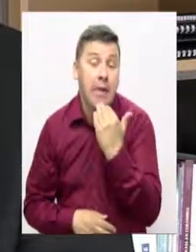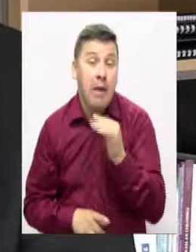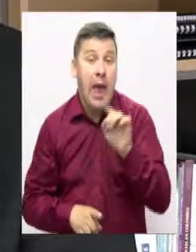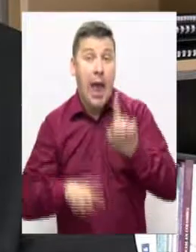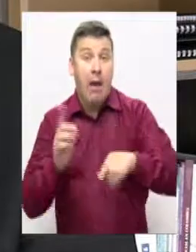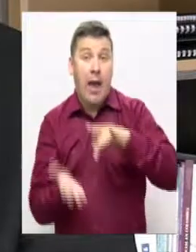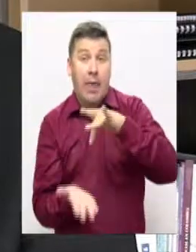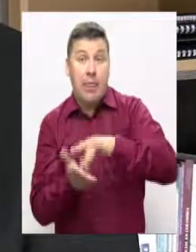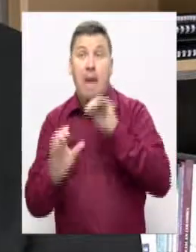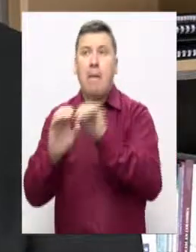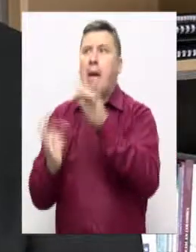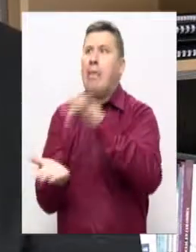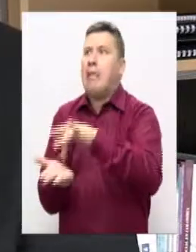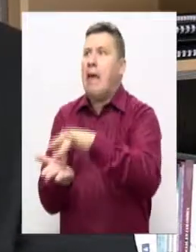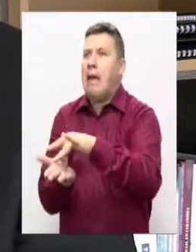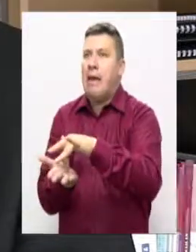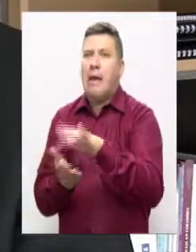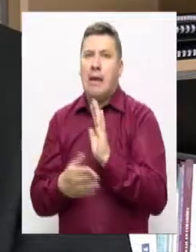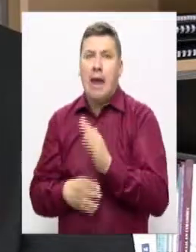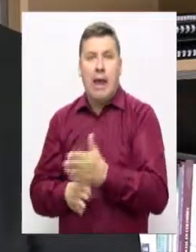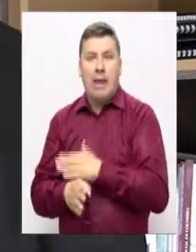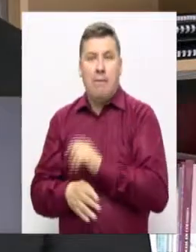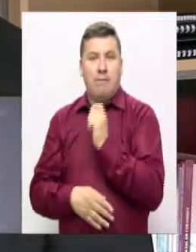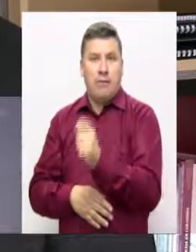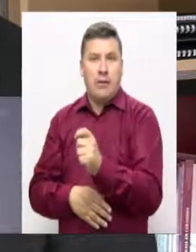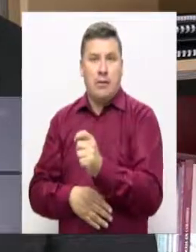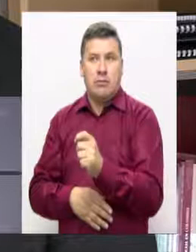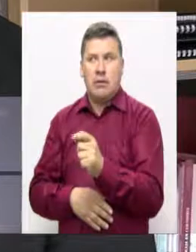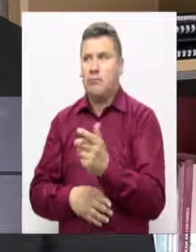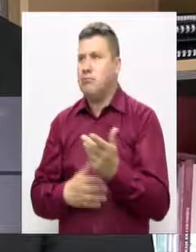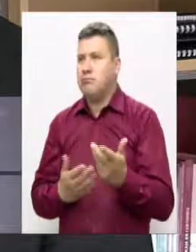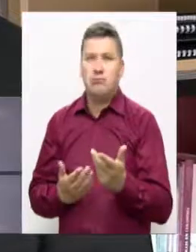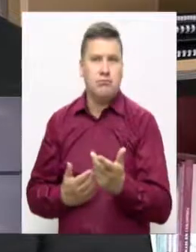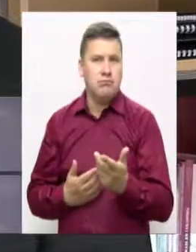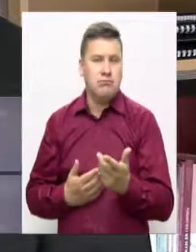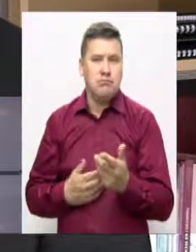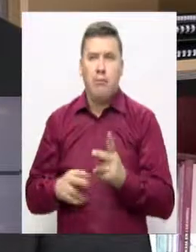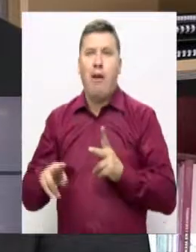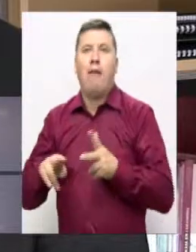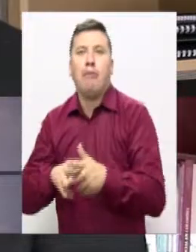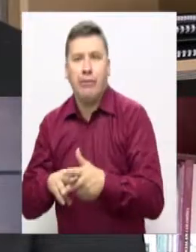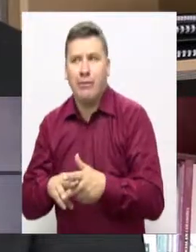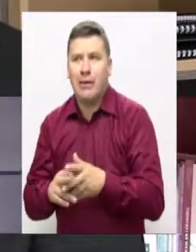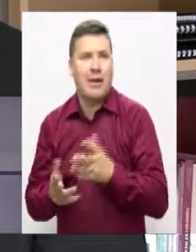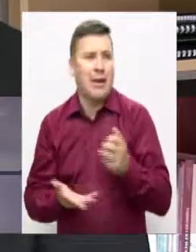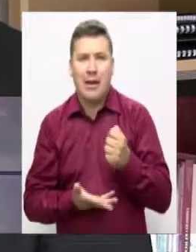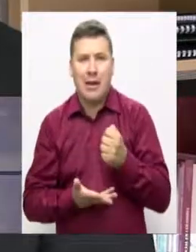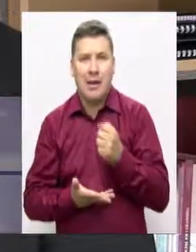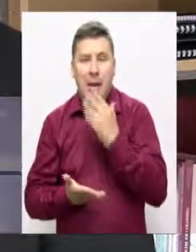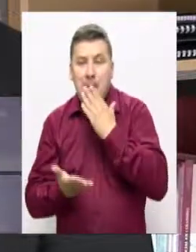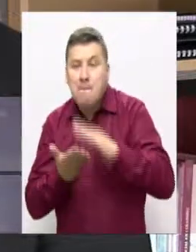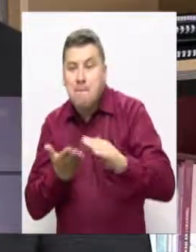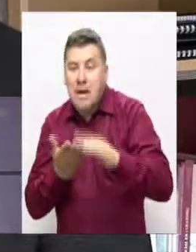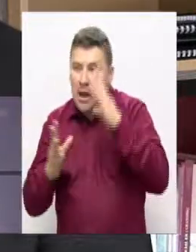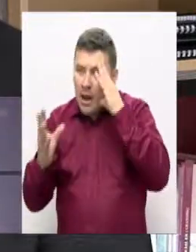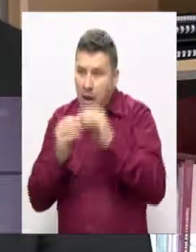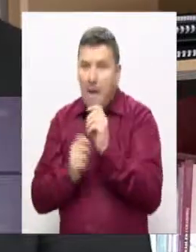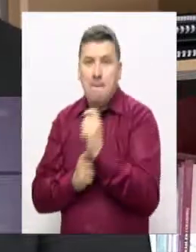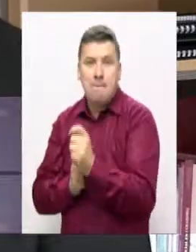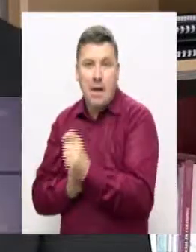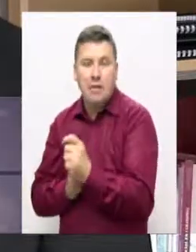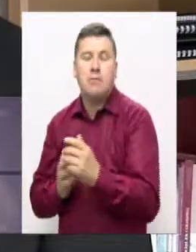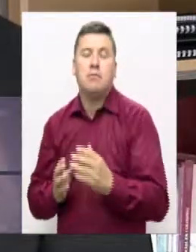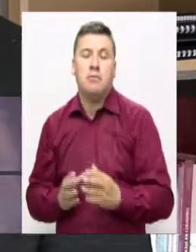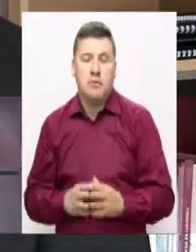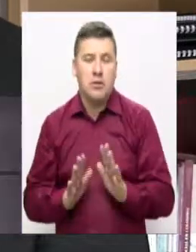ejemplo, algunas deudas bancarias que eran previas a la toma de intervención y donde hubo un congelamiento de los compromisos económicos y